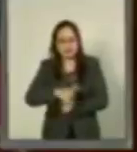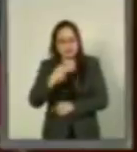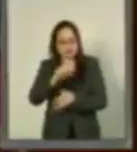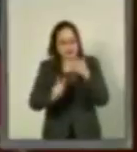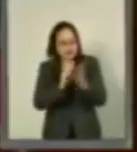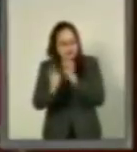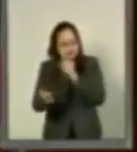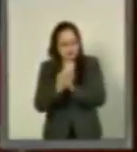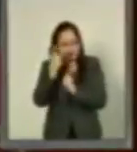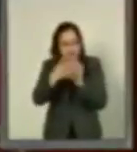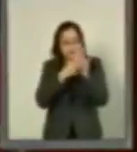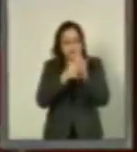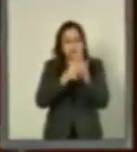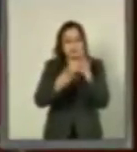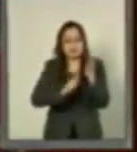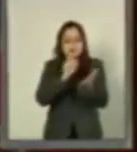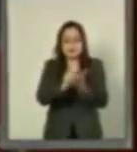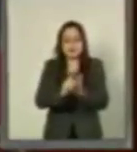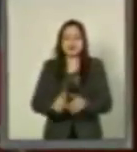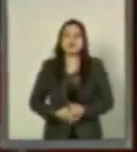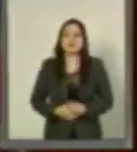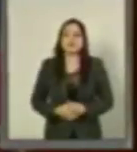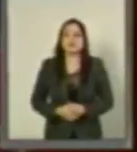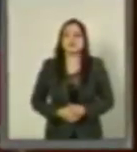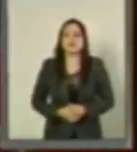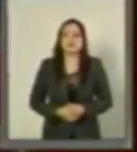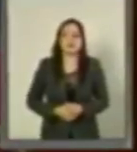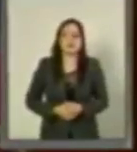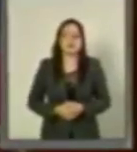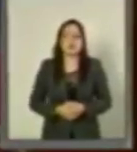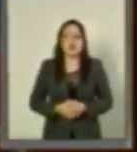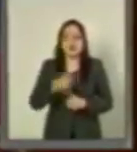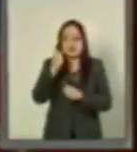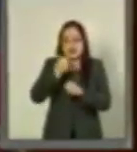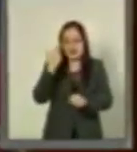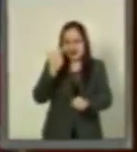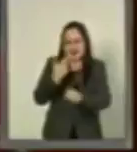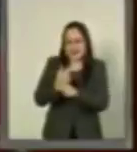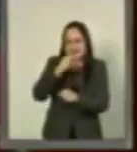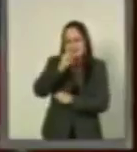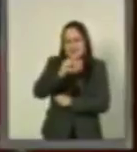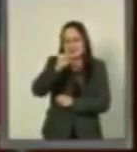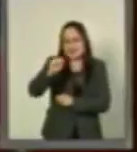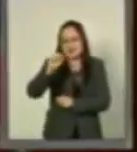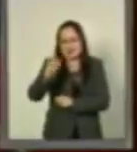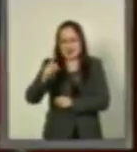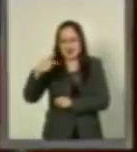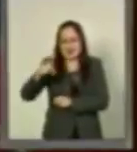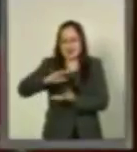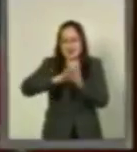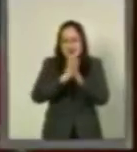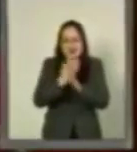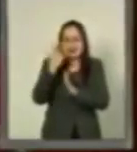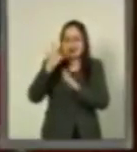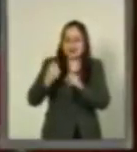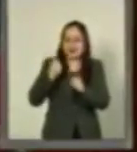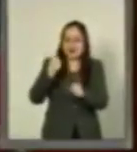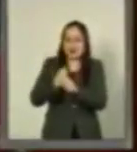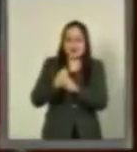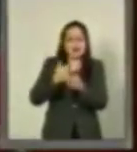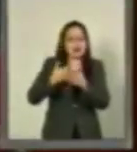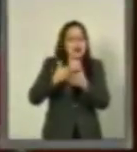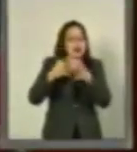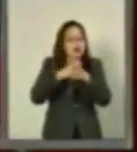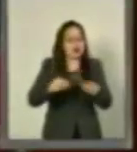dice la ley. Se desaparece la Secretaría de Seguridad Pública. Hoy, a 5 años,